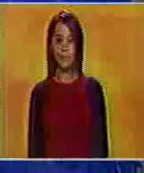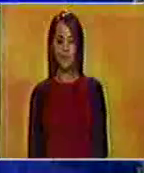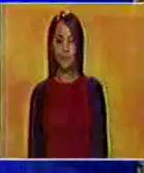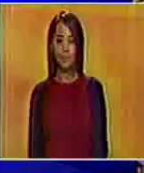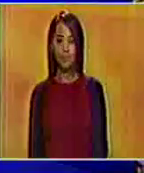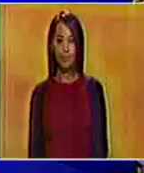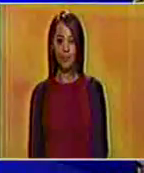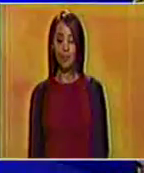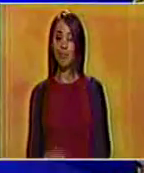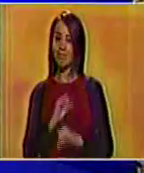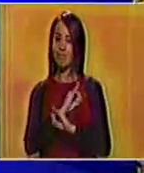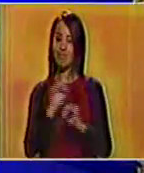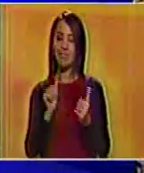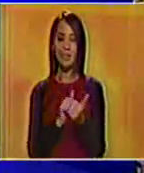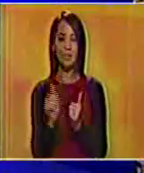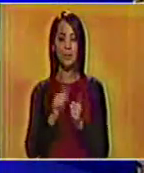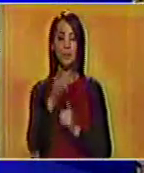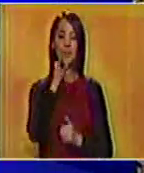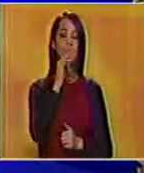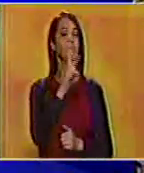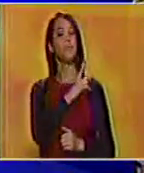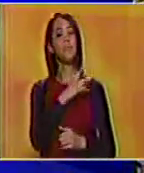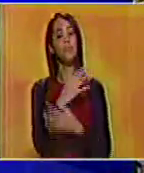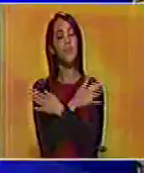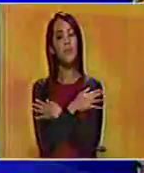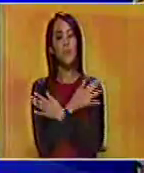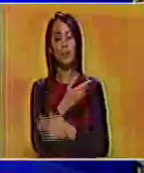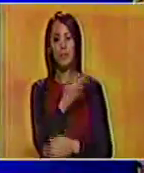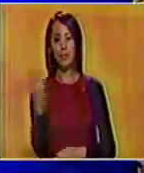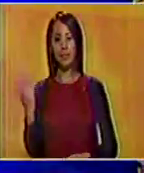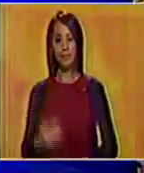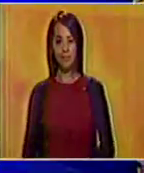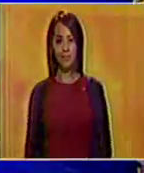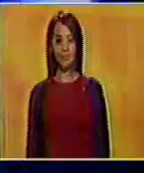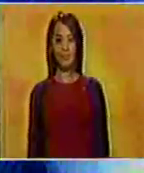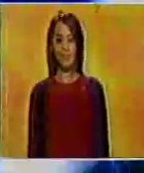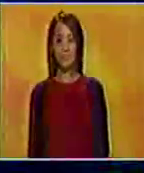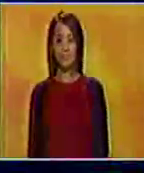Amigos, hasta aquí los deportes en su noticiero Venevisión. Un fuerte abrazo para todos.